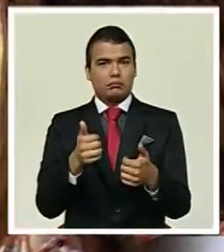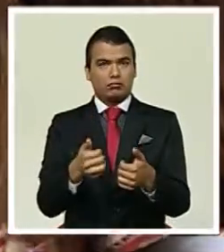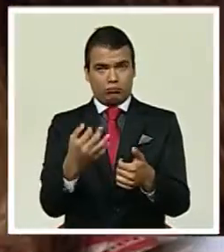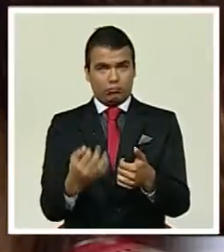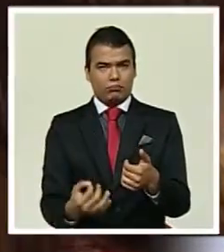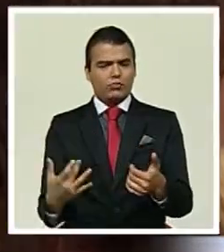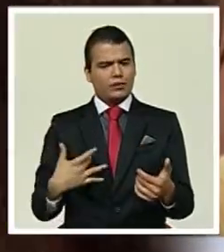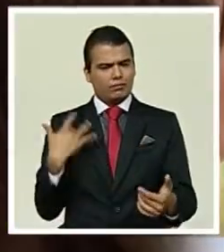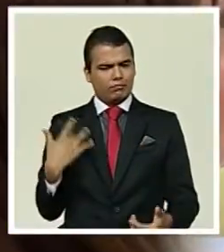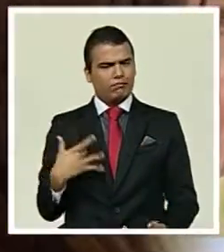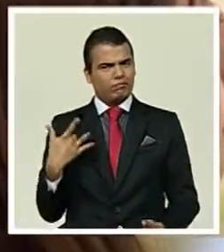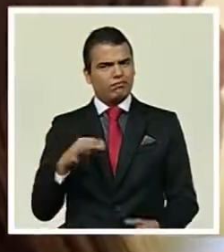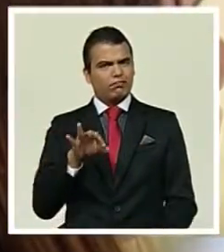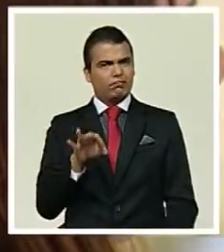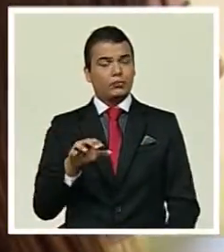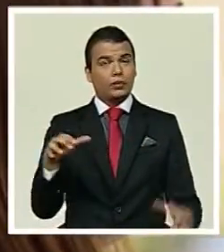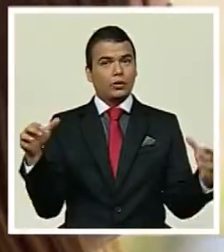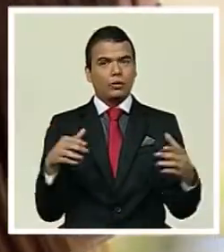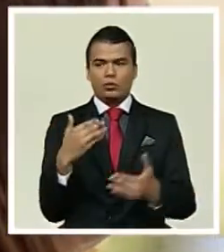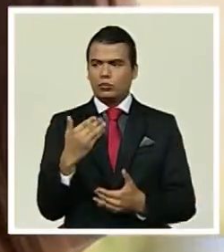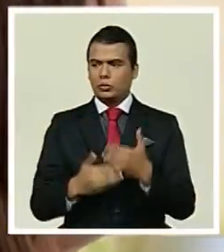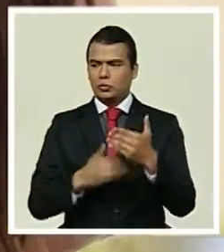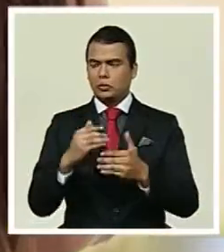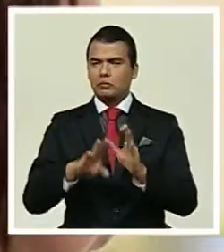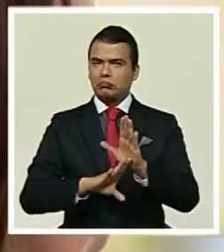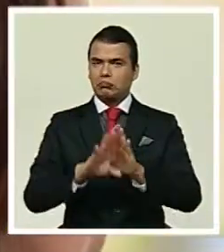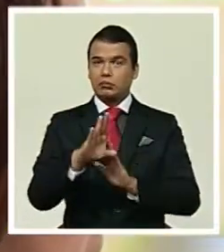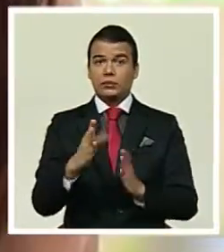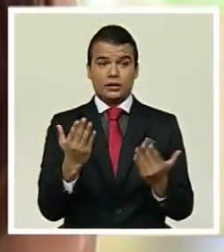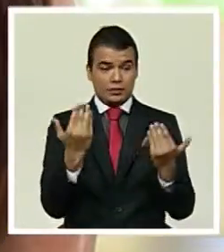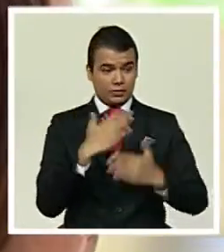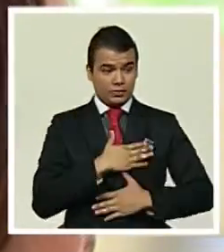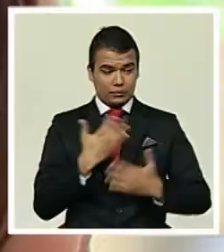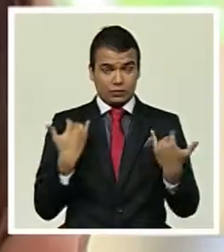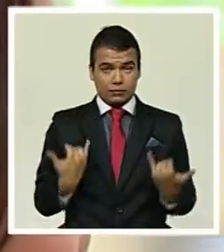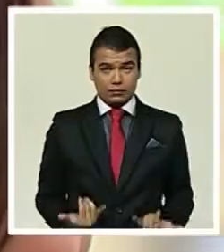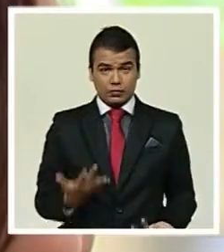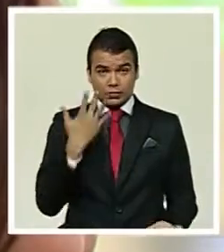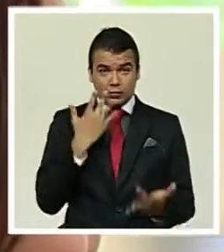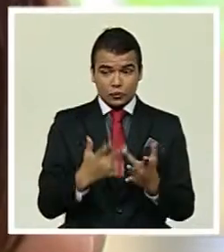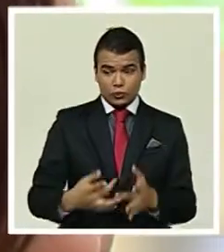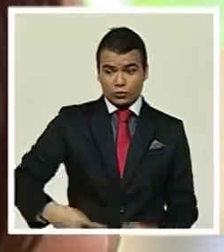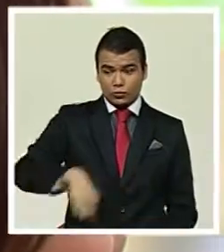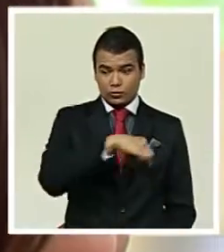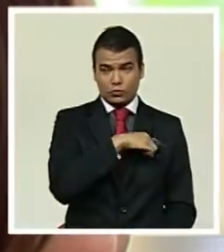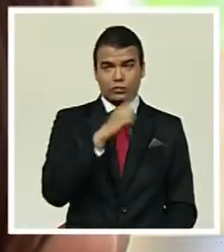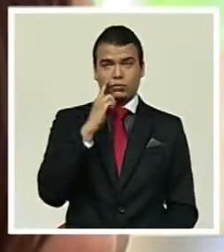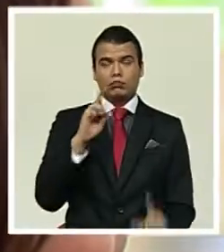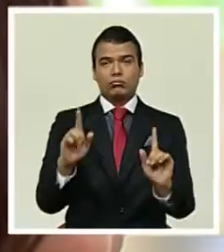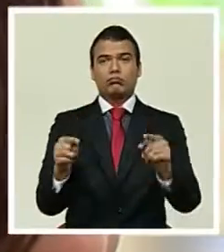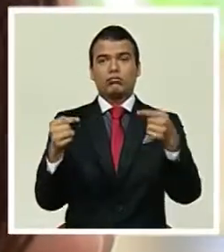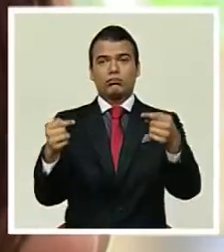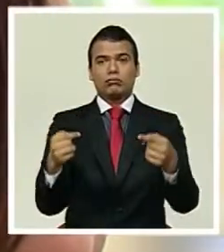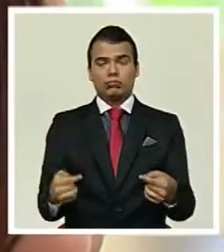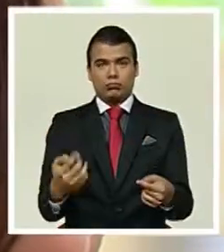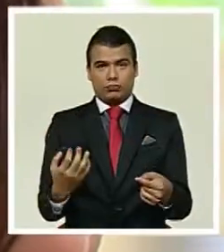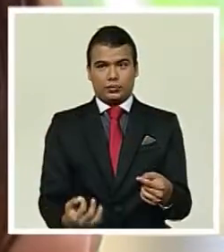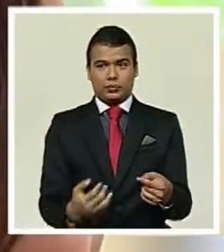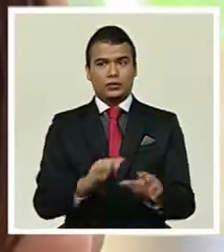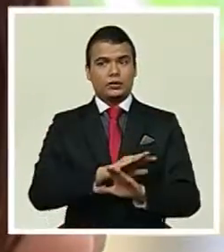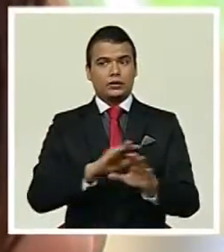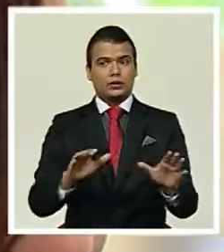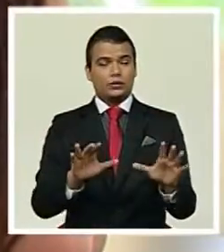encontramos motivados. El equipo viene en ascenso y eso nos sirve a nosotros. Un partido donde